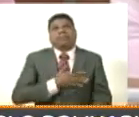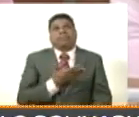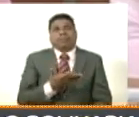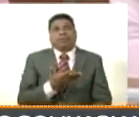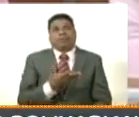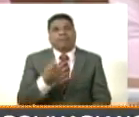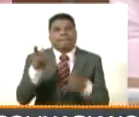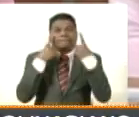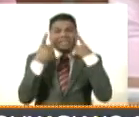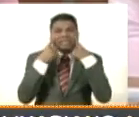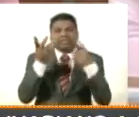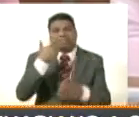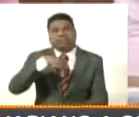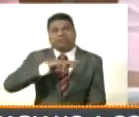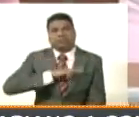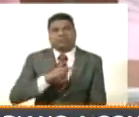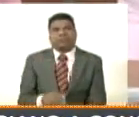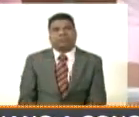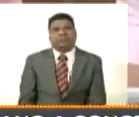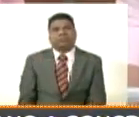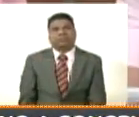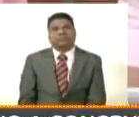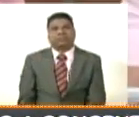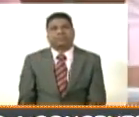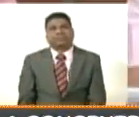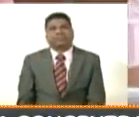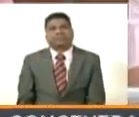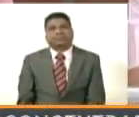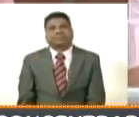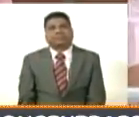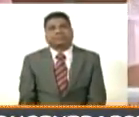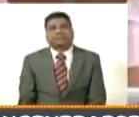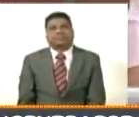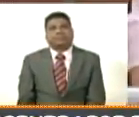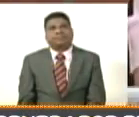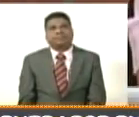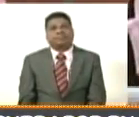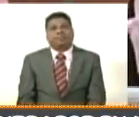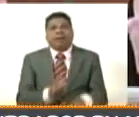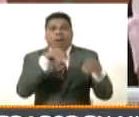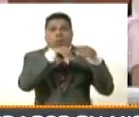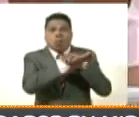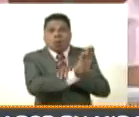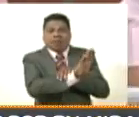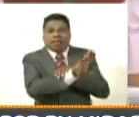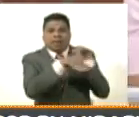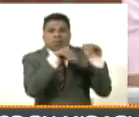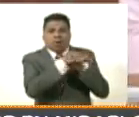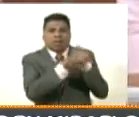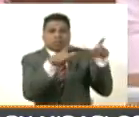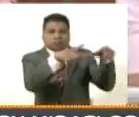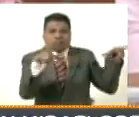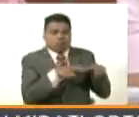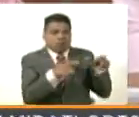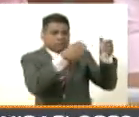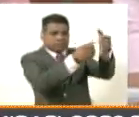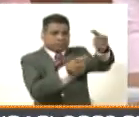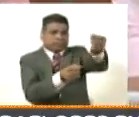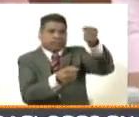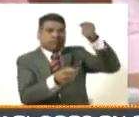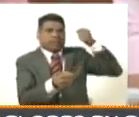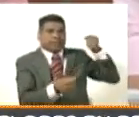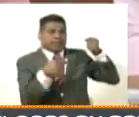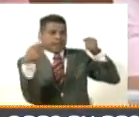alerta. Esas bacterias, esas cepas, estaban guardadas en caldos de cultivo que estaban en neveras de este